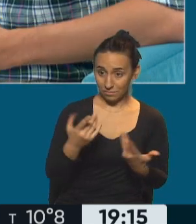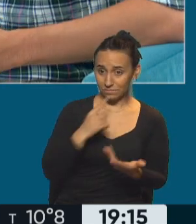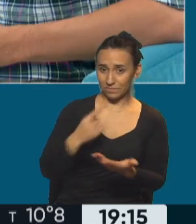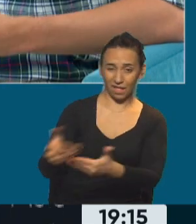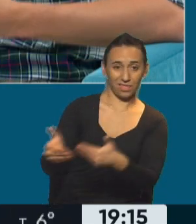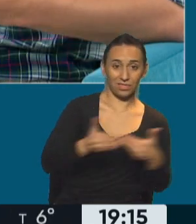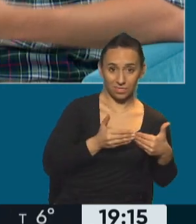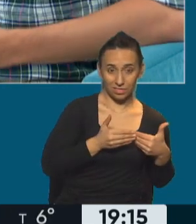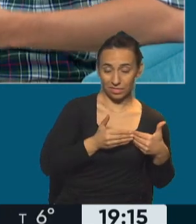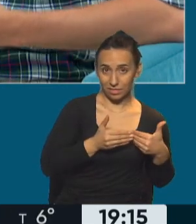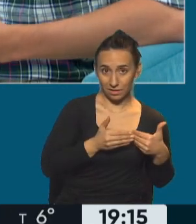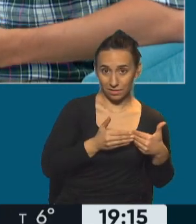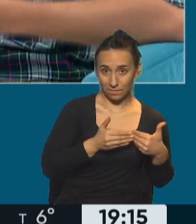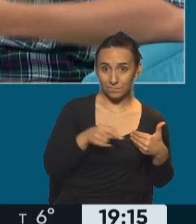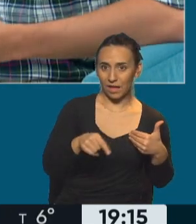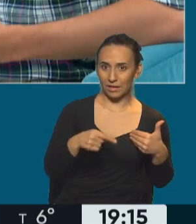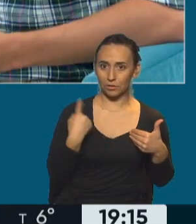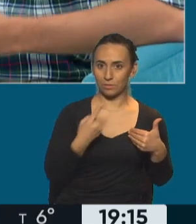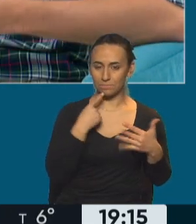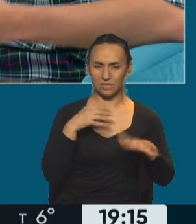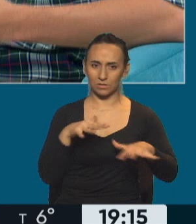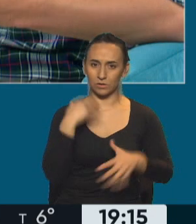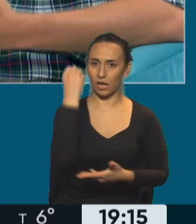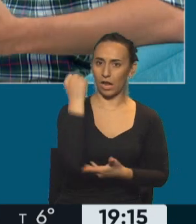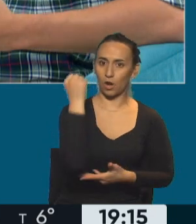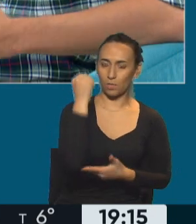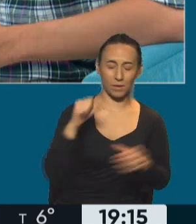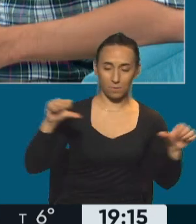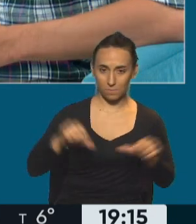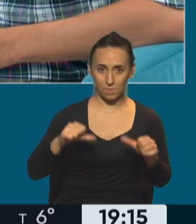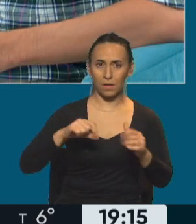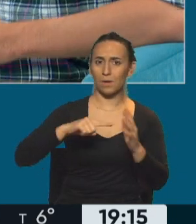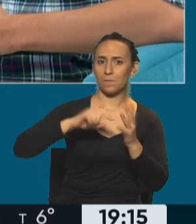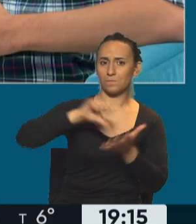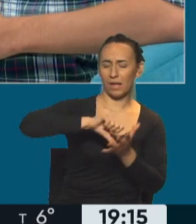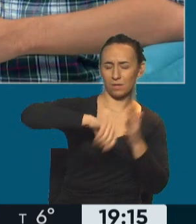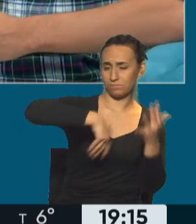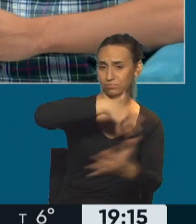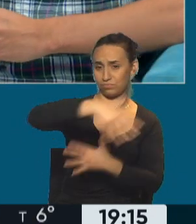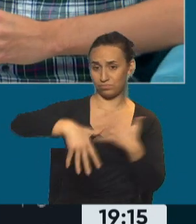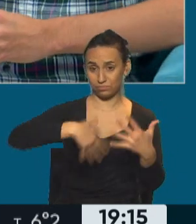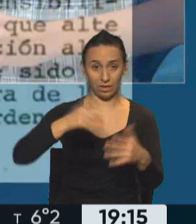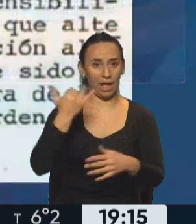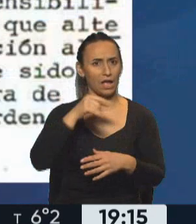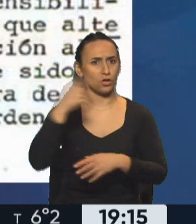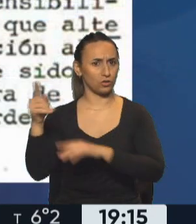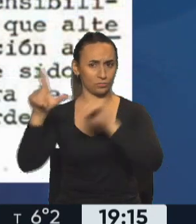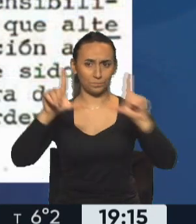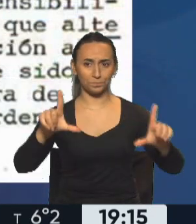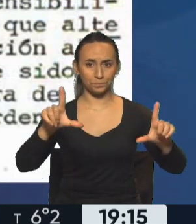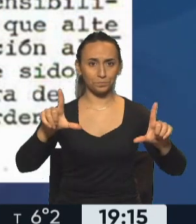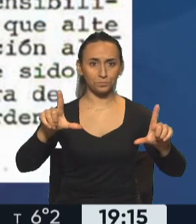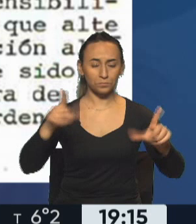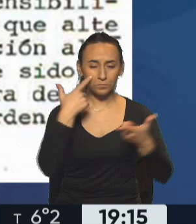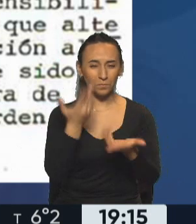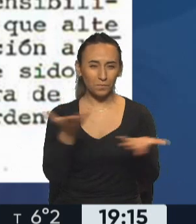supuesto plan, ahí es donde entra variable la crisis económica, el país convulsionado. Ahí tenés otra placa más que también nos va a dar